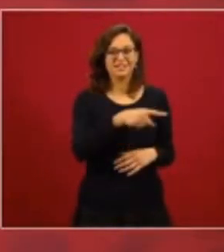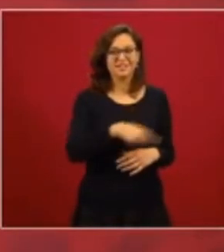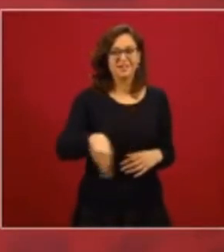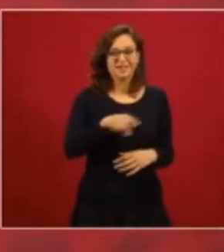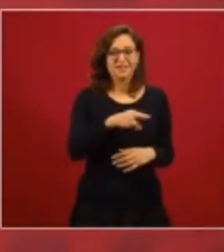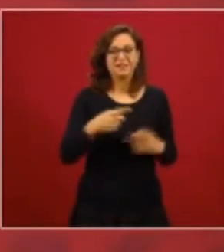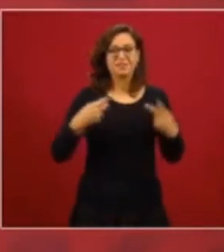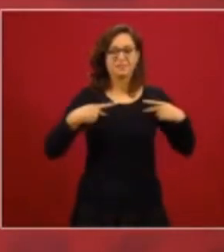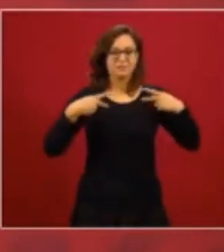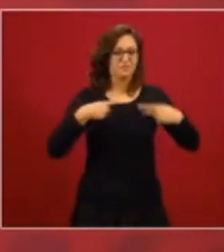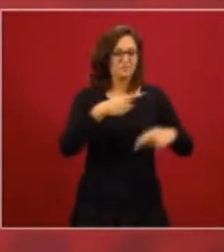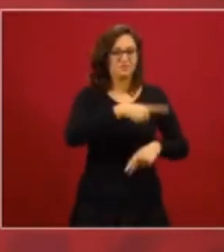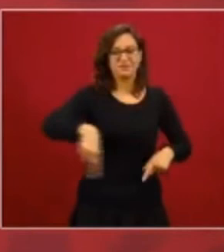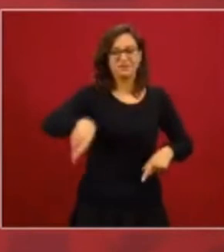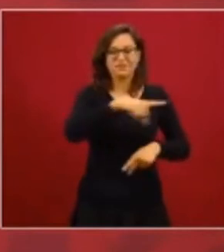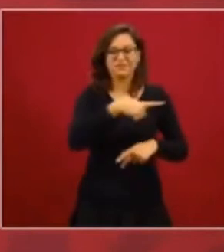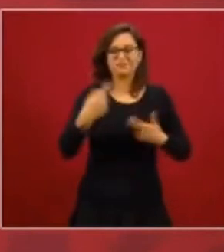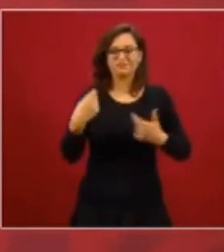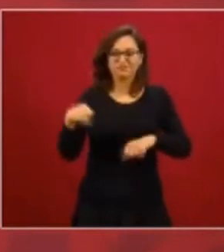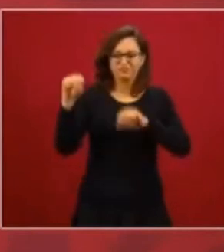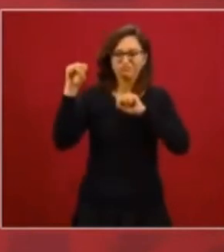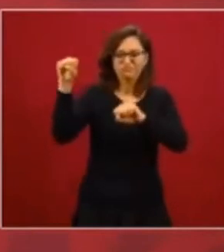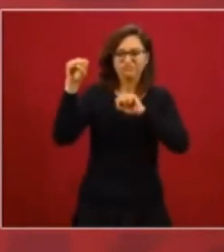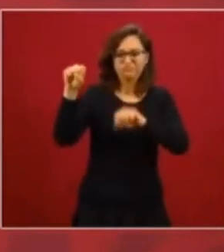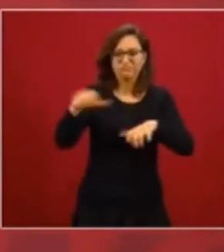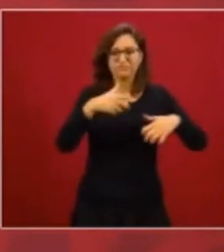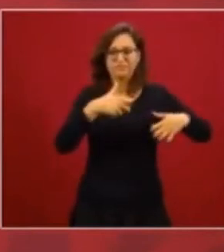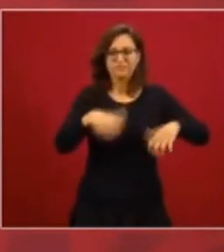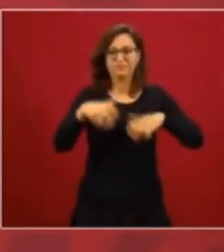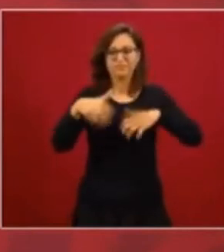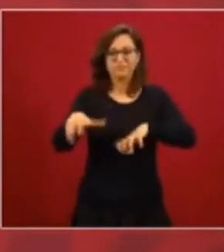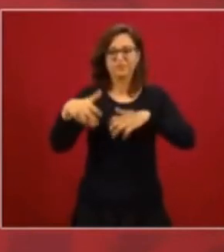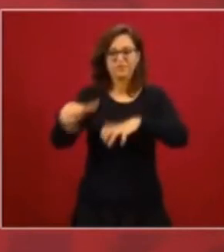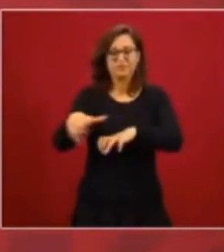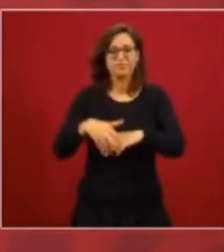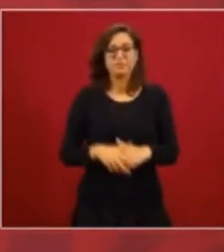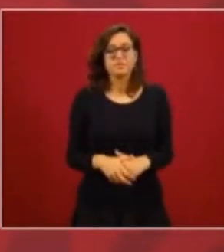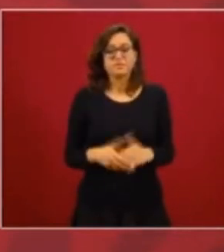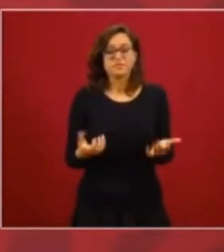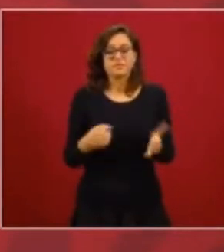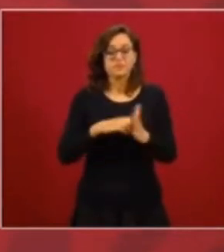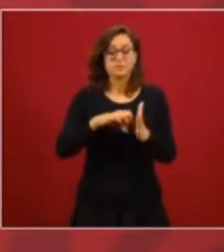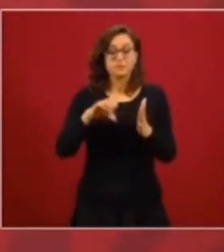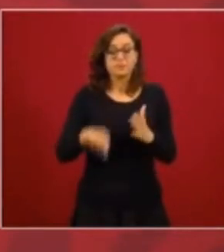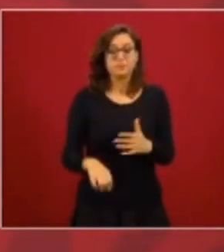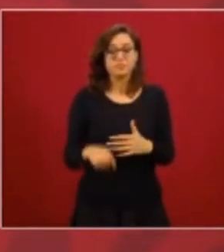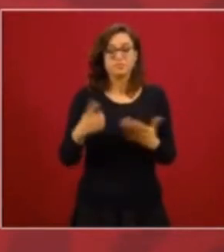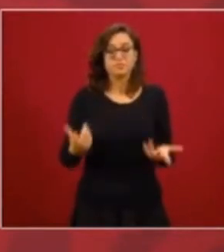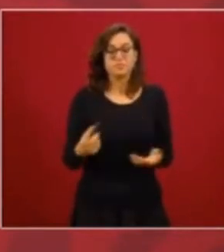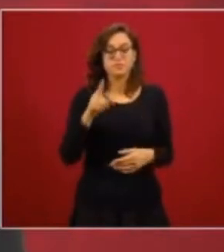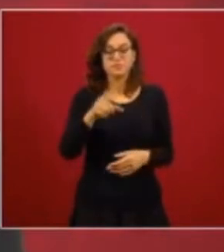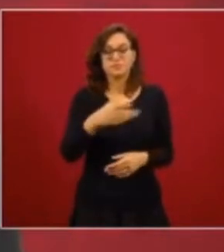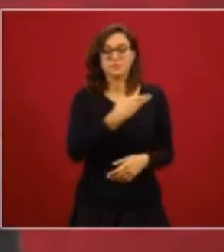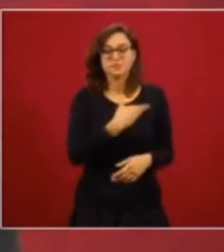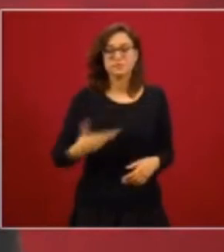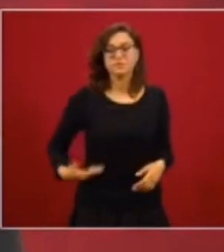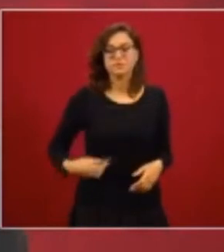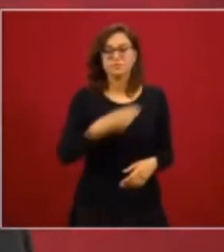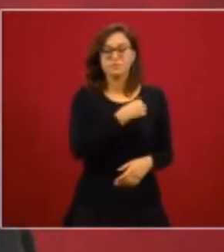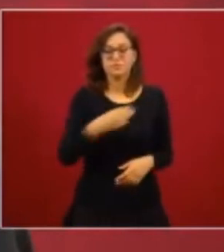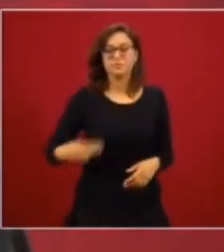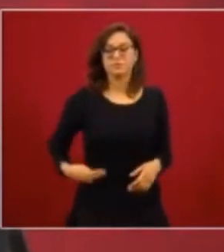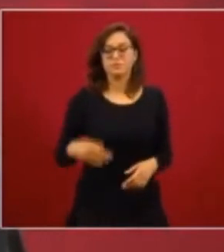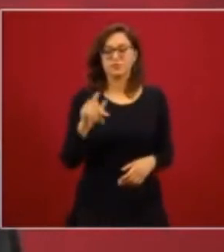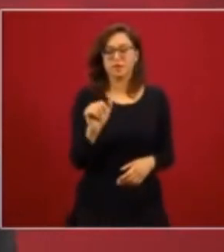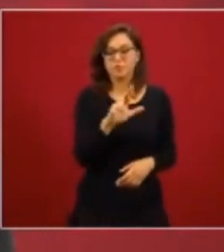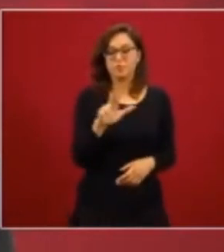hay manifestaciones, por ejemplo, del presidente municipal de Parral, que se